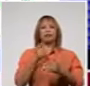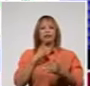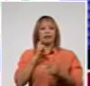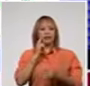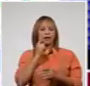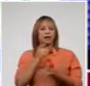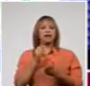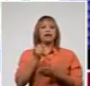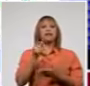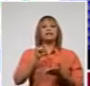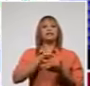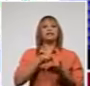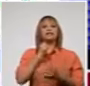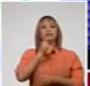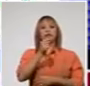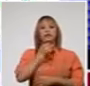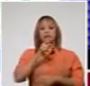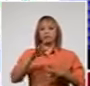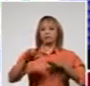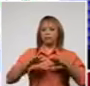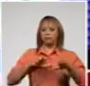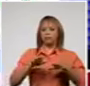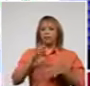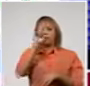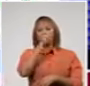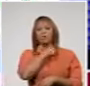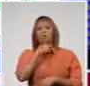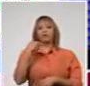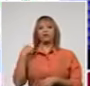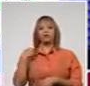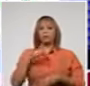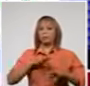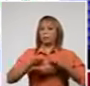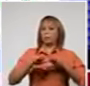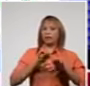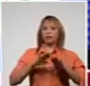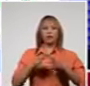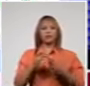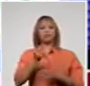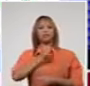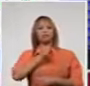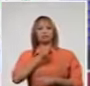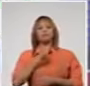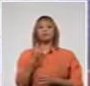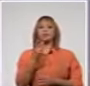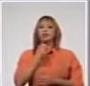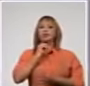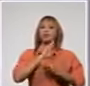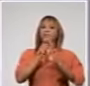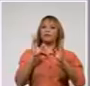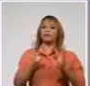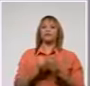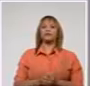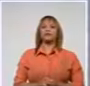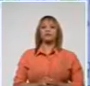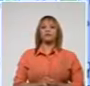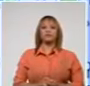Prensa Internacional. Listo el doctor Durán y también el buen amigo Héctor Ahmed Velázquez. Muy buenos días para ambos.